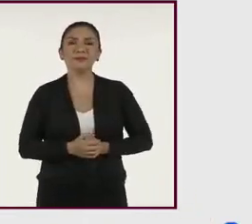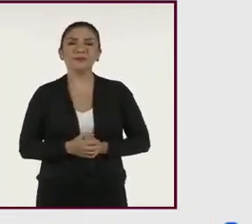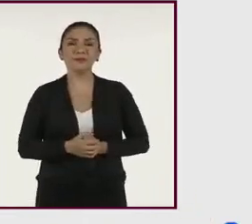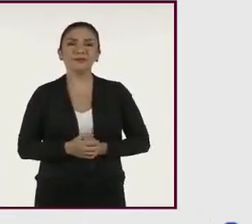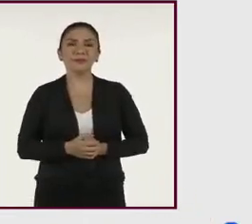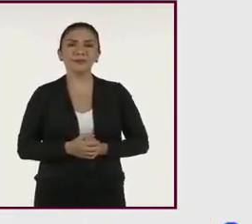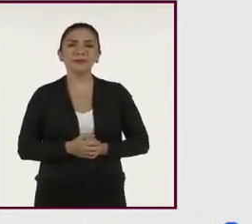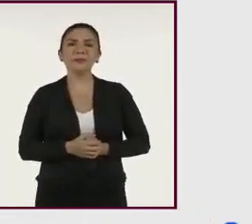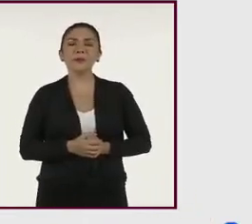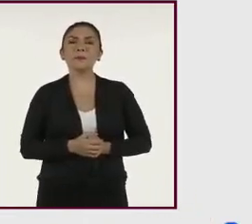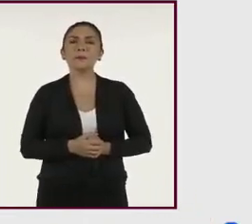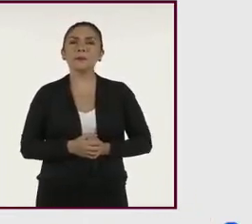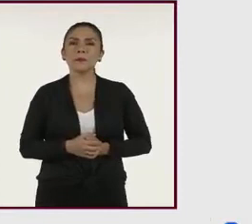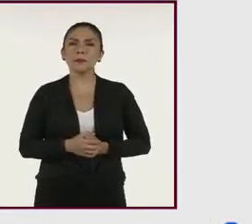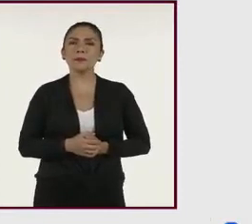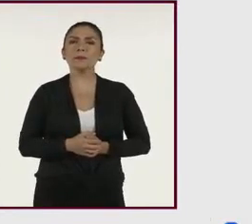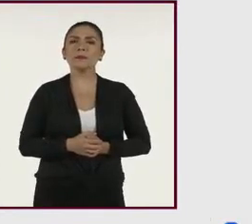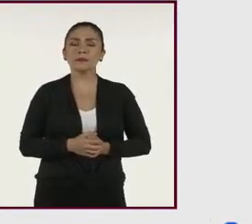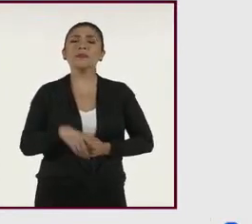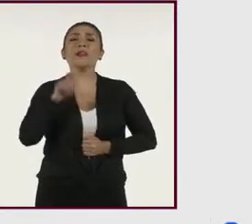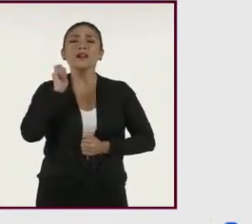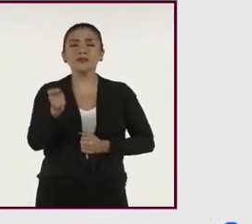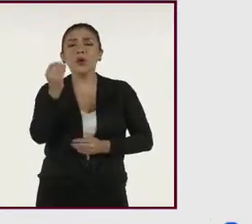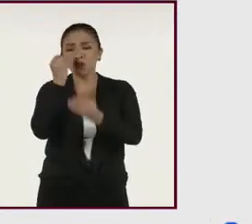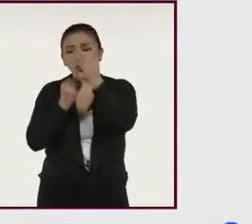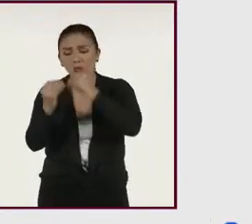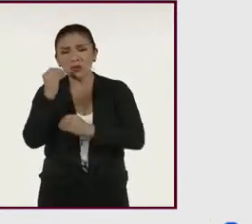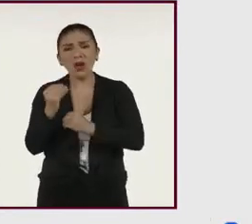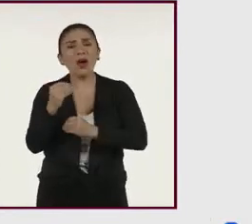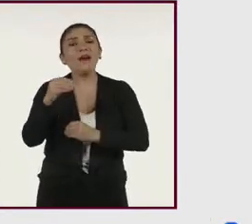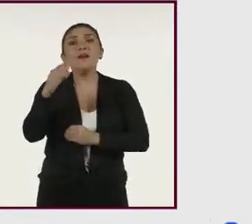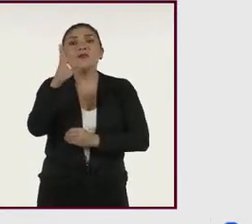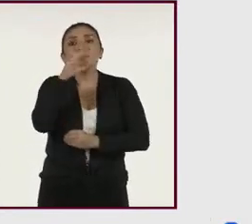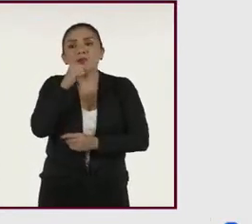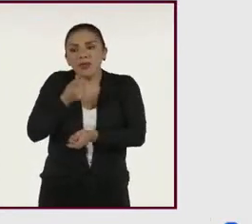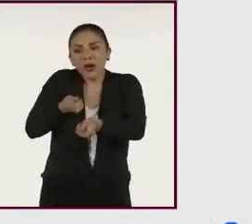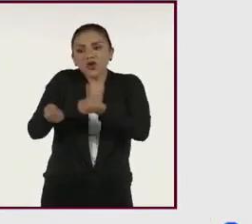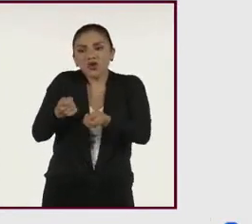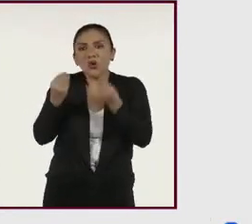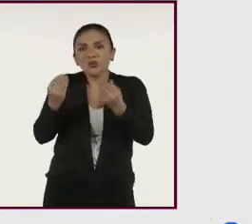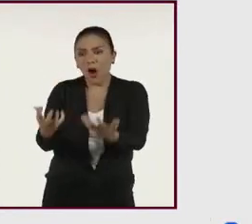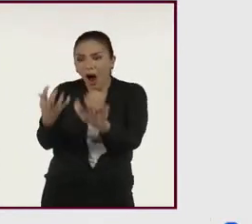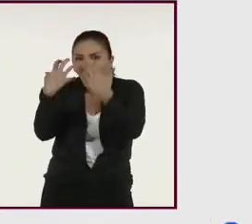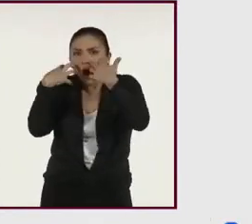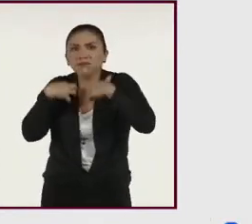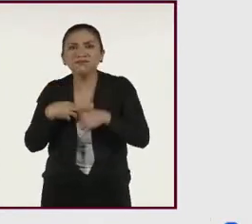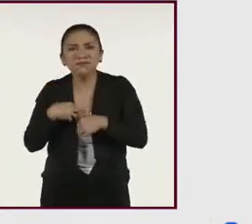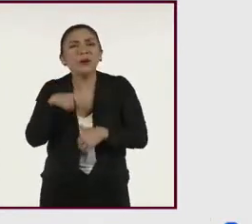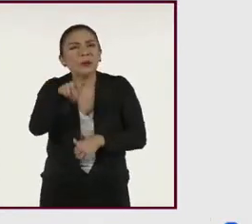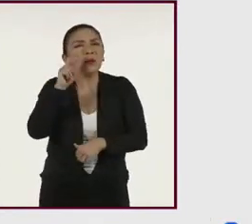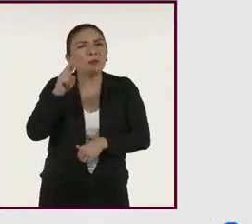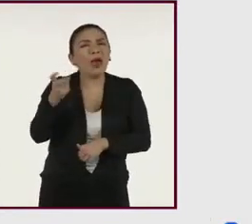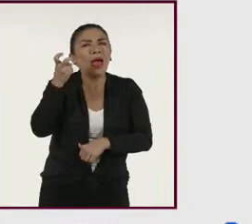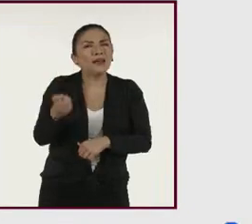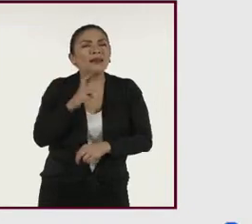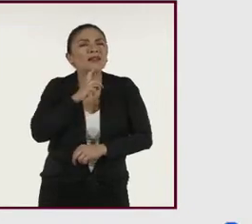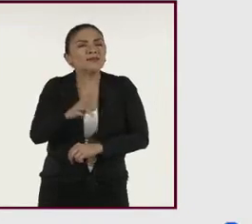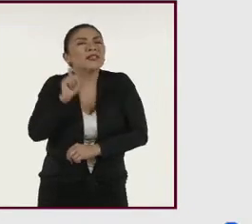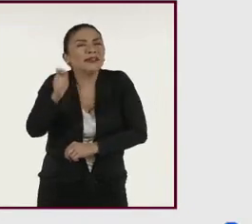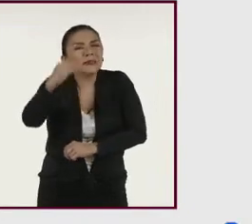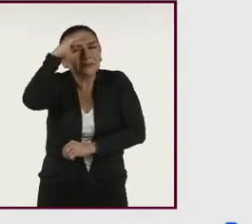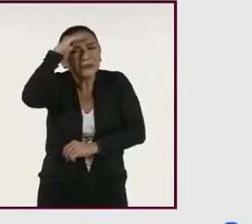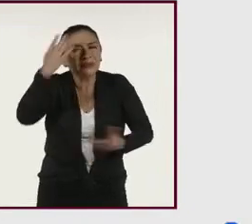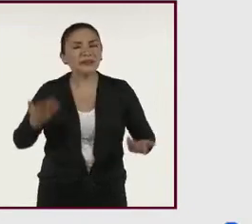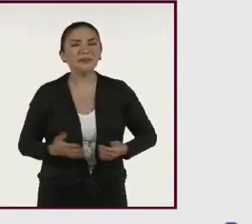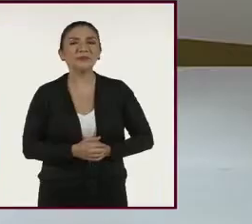Y esta también, de las primeras 9, son alimentos que se ingieren sin control en grandes cantidades. ¿Qué le parecen estas respuestas, doctora?